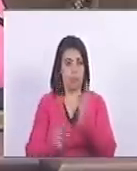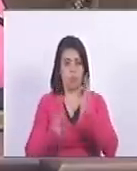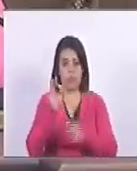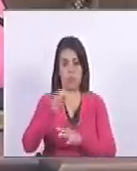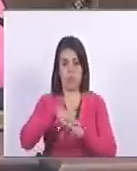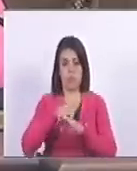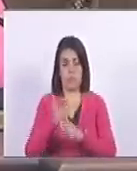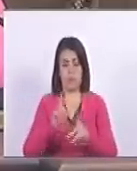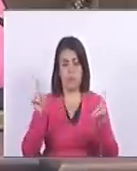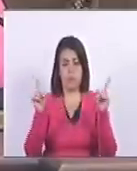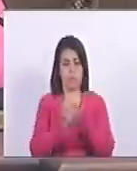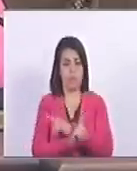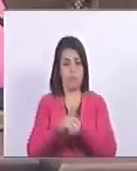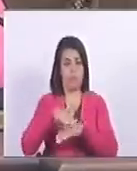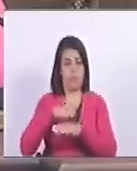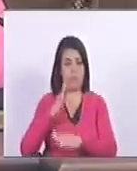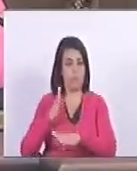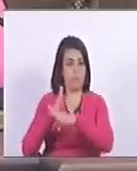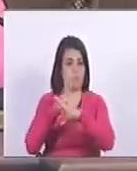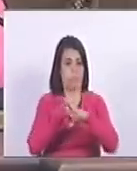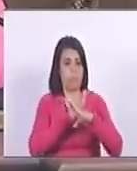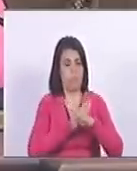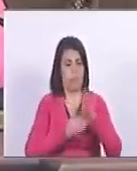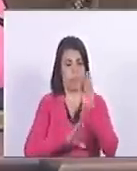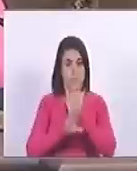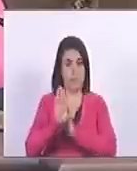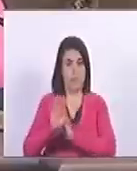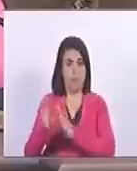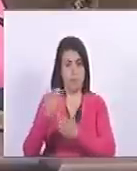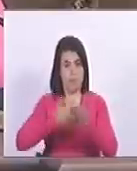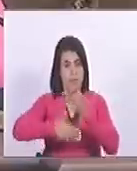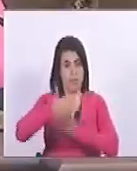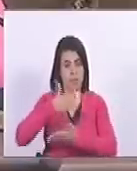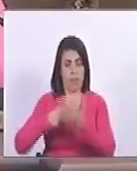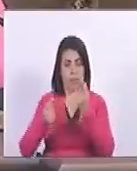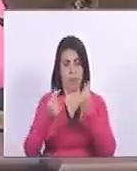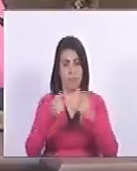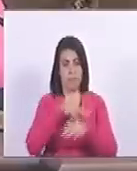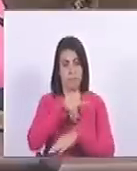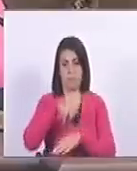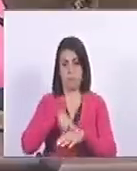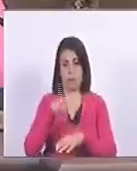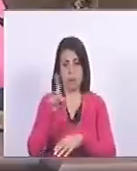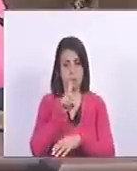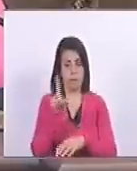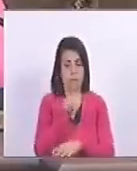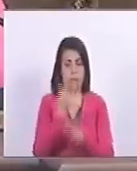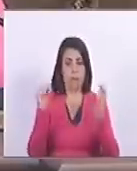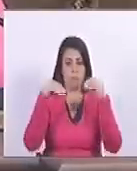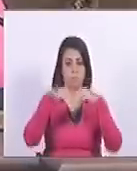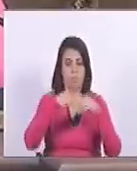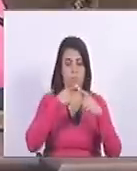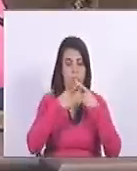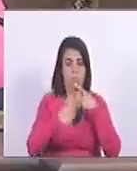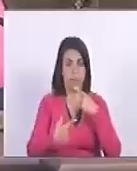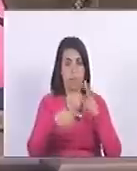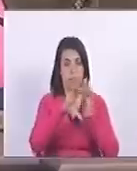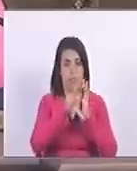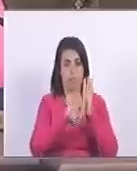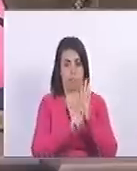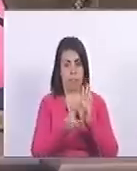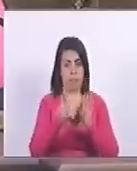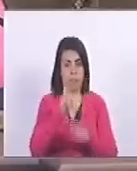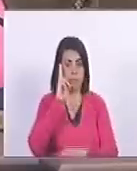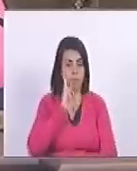interjurisdiccional o convertirse en obstáculo para el desarrollo armónico de la economía nacional, de conformidad con lo establecido en la Constitución